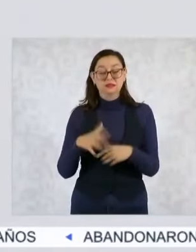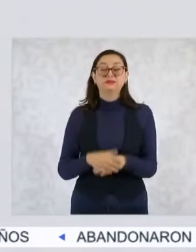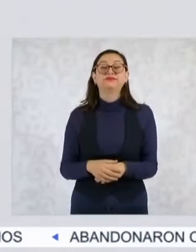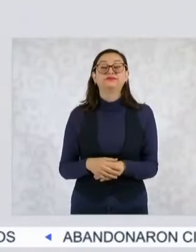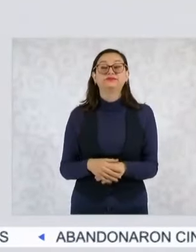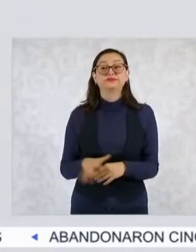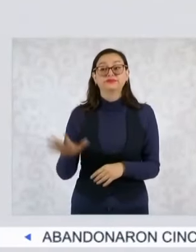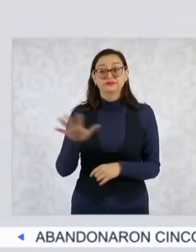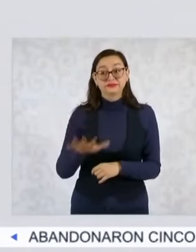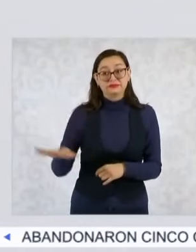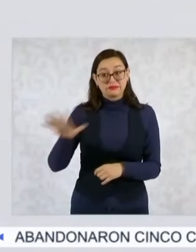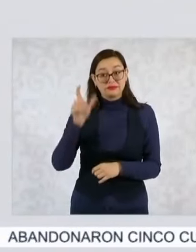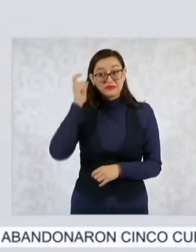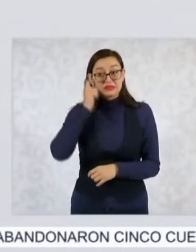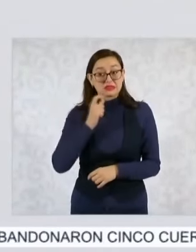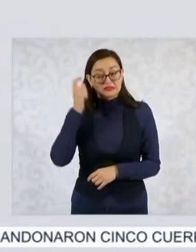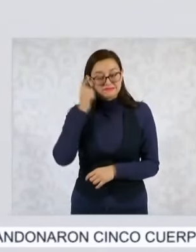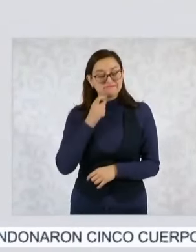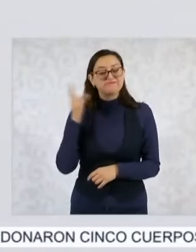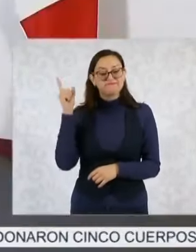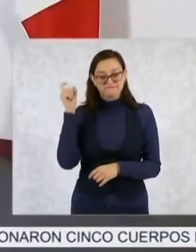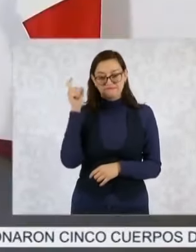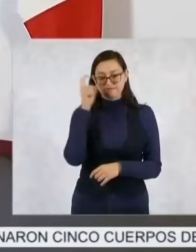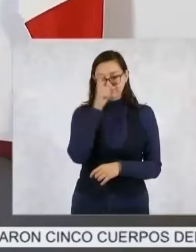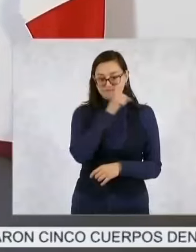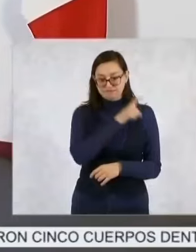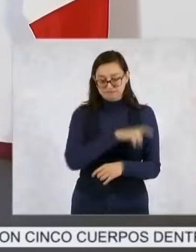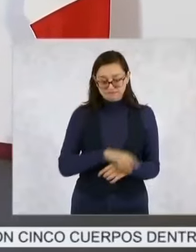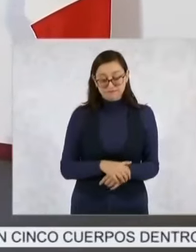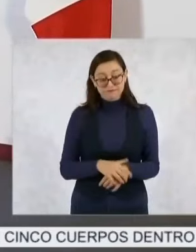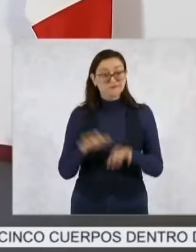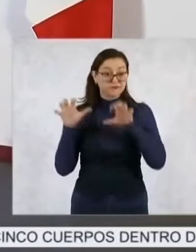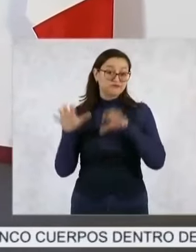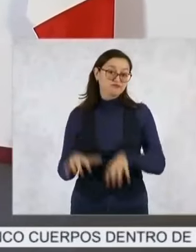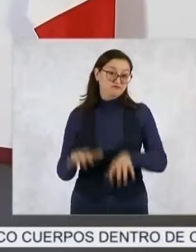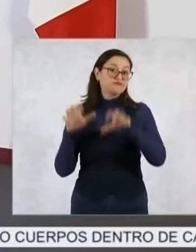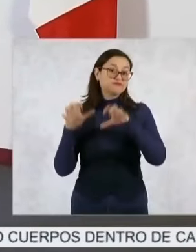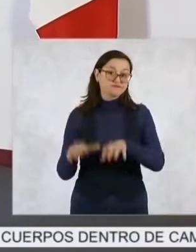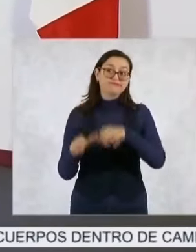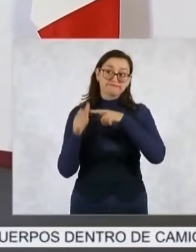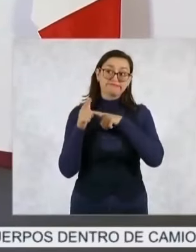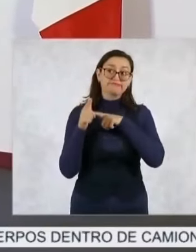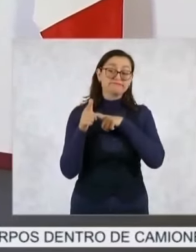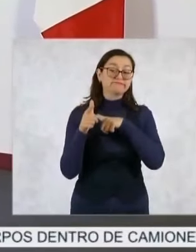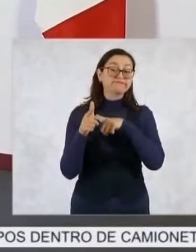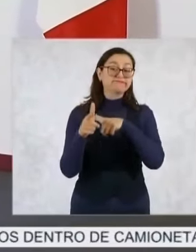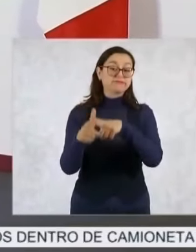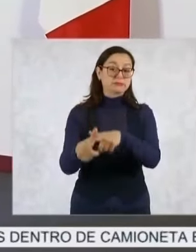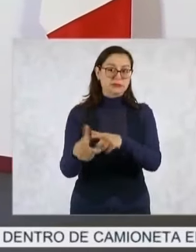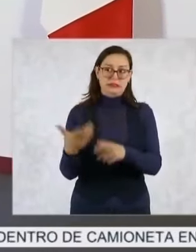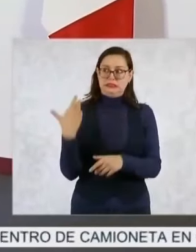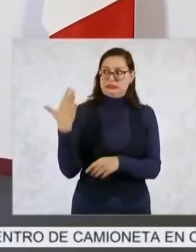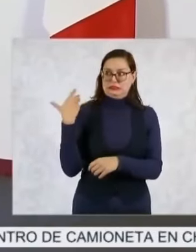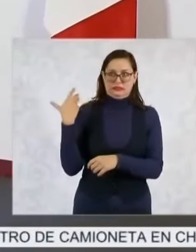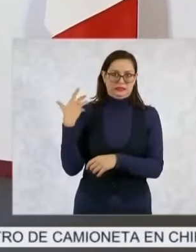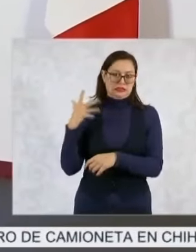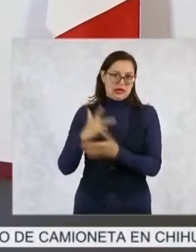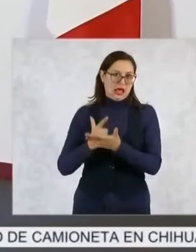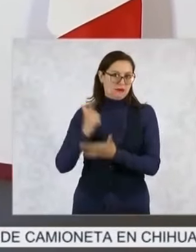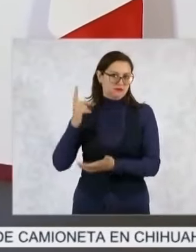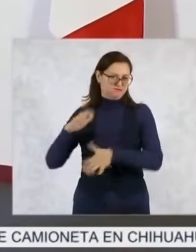no es de la gravedad de Hace unos días del huracán John pero hay que tomar